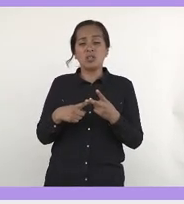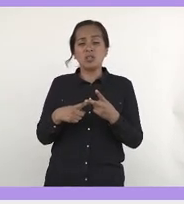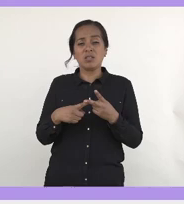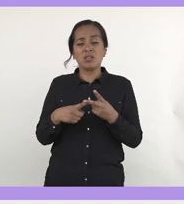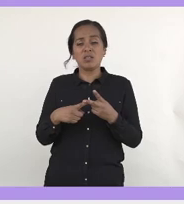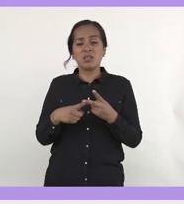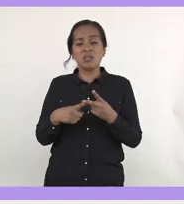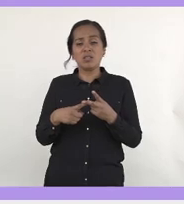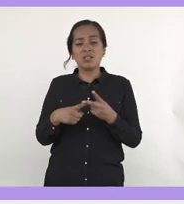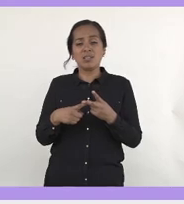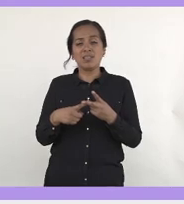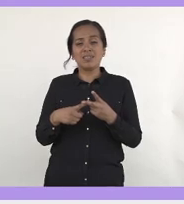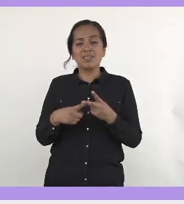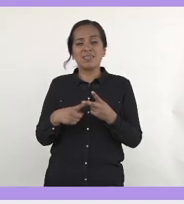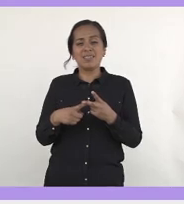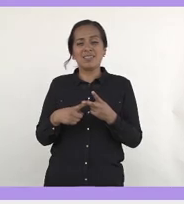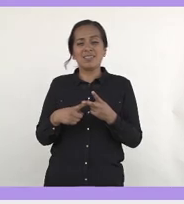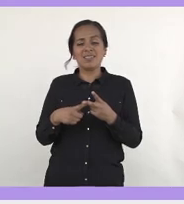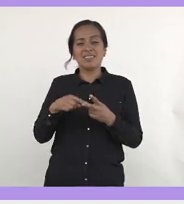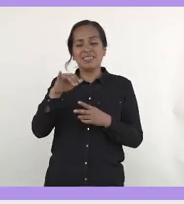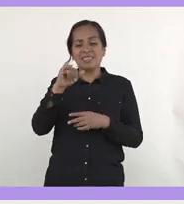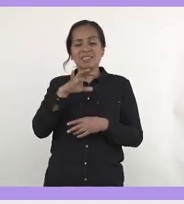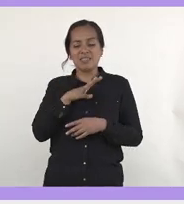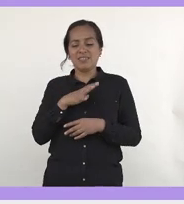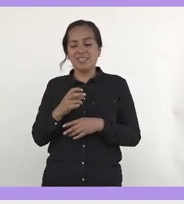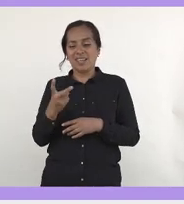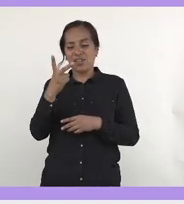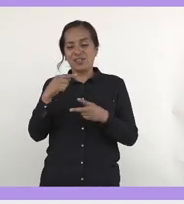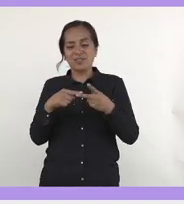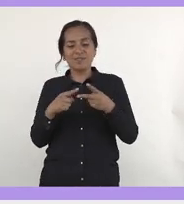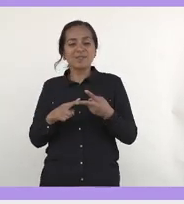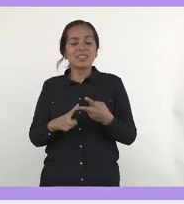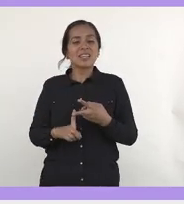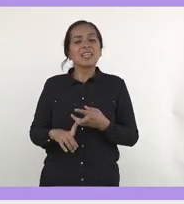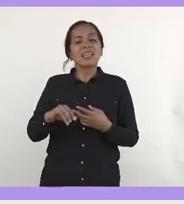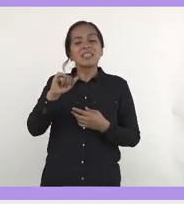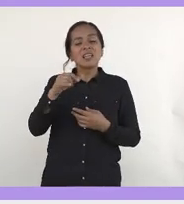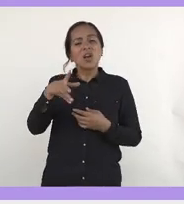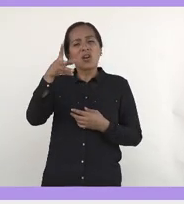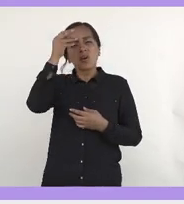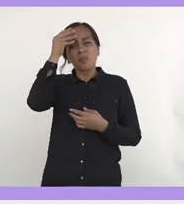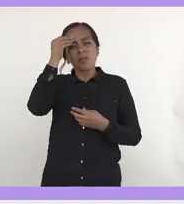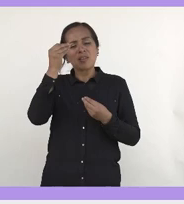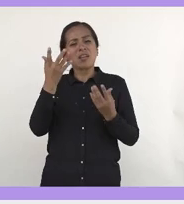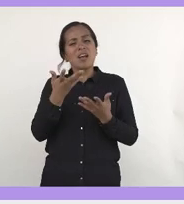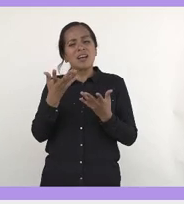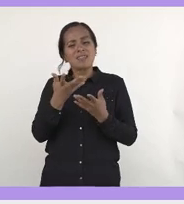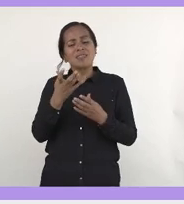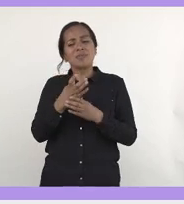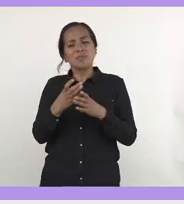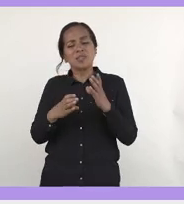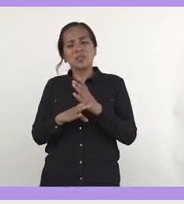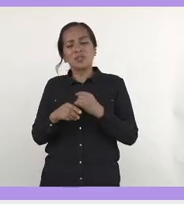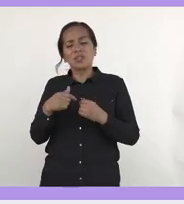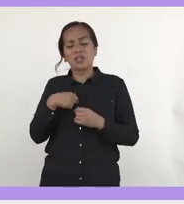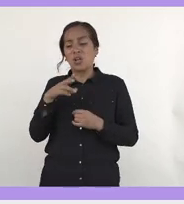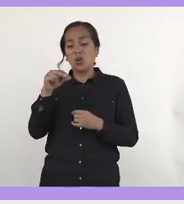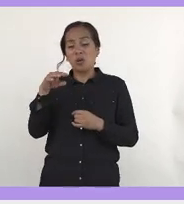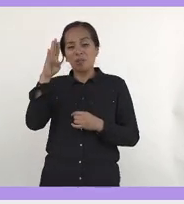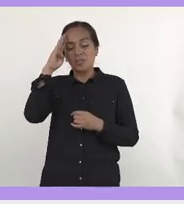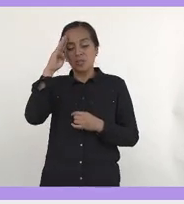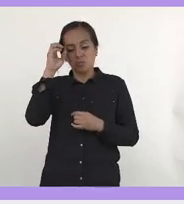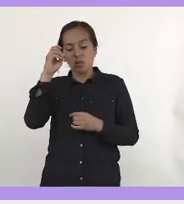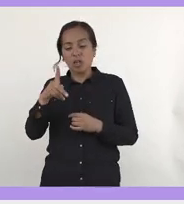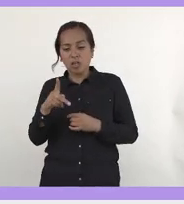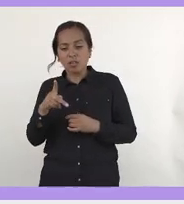no este no sí sí sí he tenido que aprender a hacer muchísimas cosas que no pensé que yo iba a tener que hacer sabes cómo